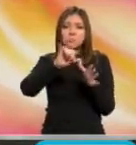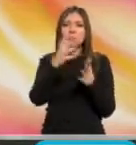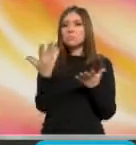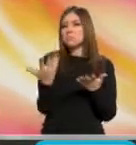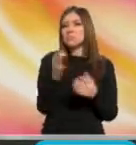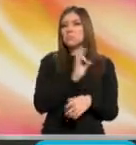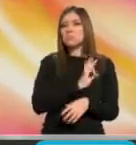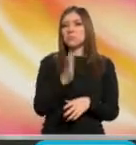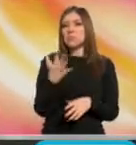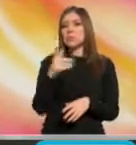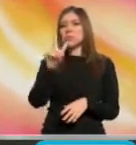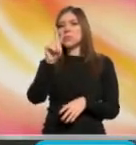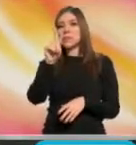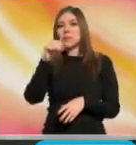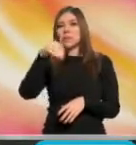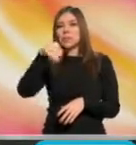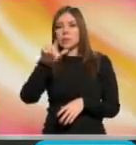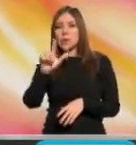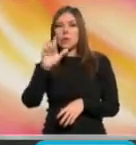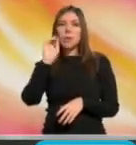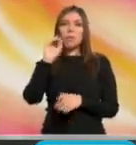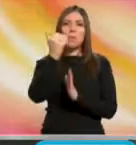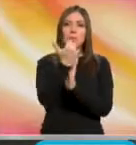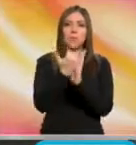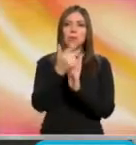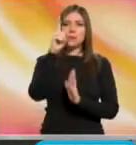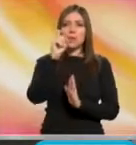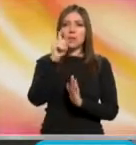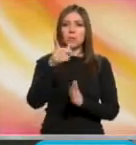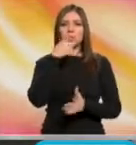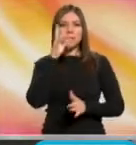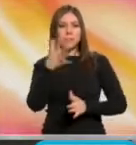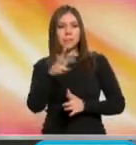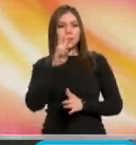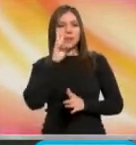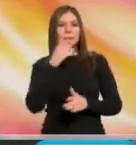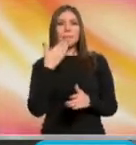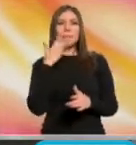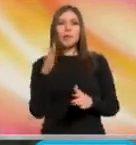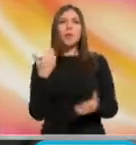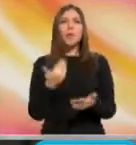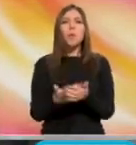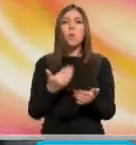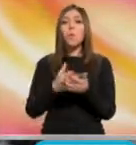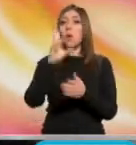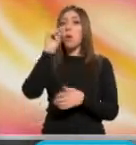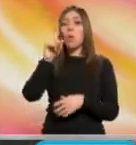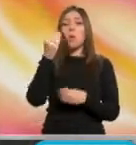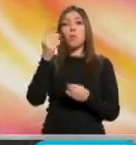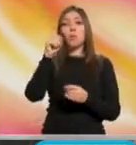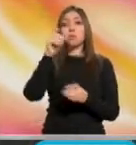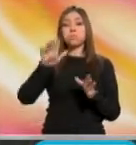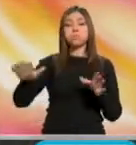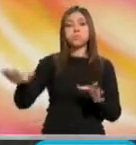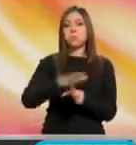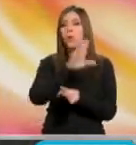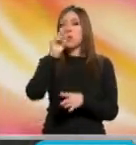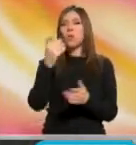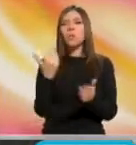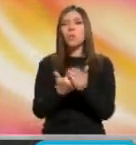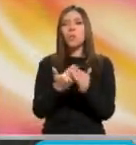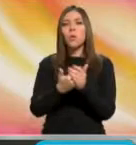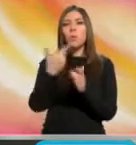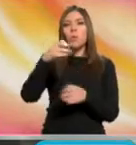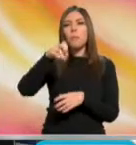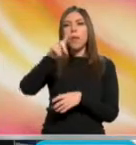70 mililitros de agua aproximadamente. Un poquito menos, exacto. El chiste es que nos quede una cosa bien humedita y le ponemos a cubrir y le echamos, tiene que quedarnos